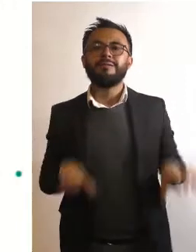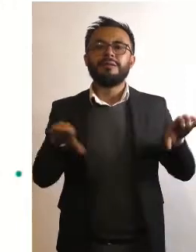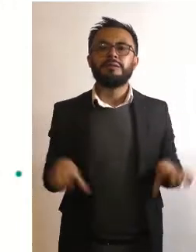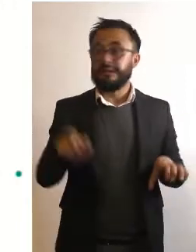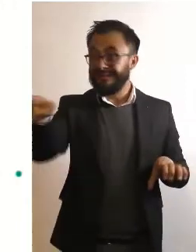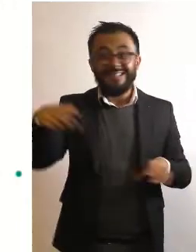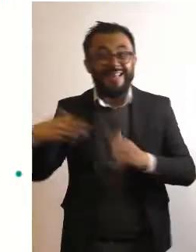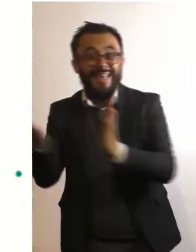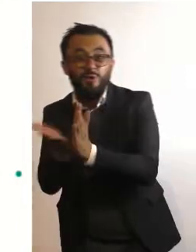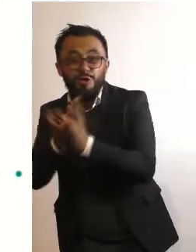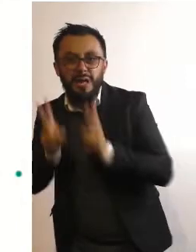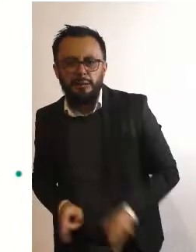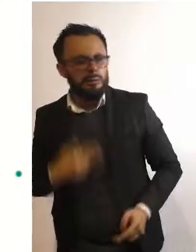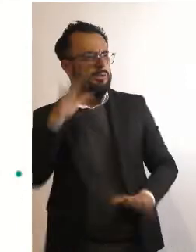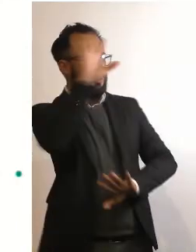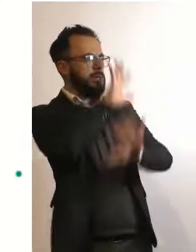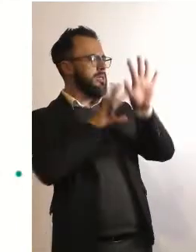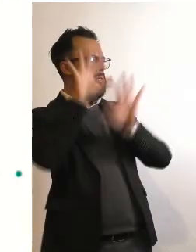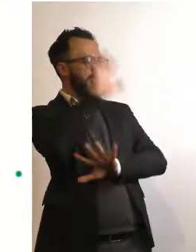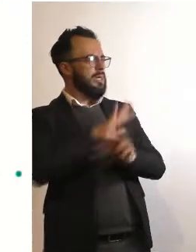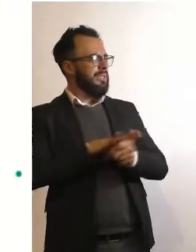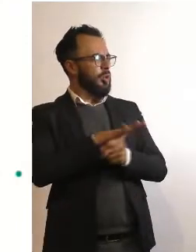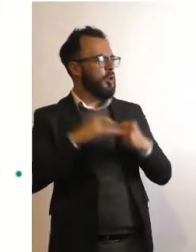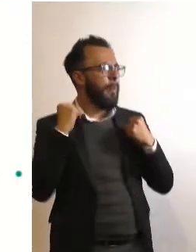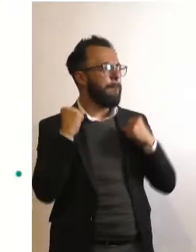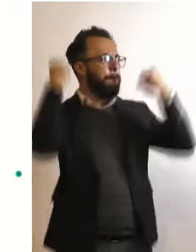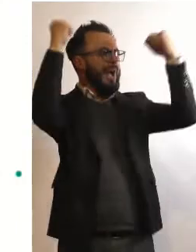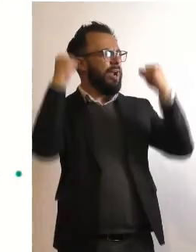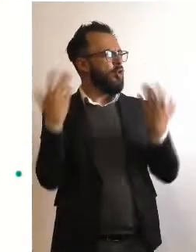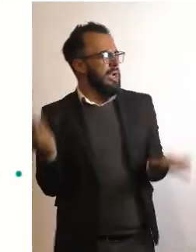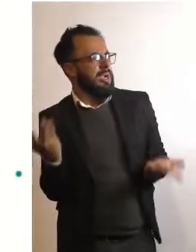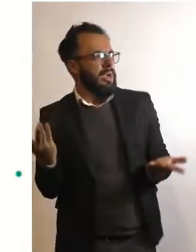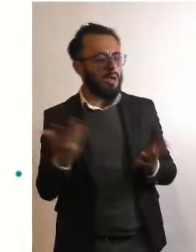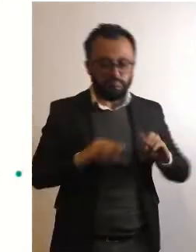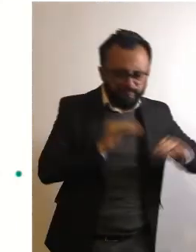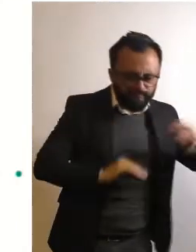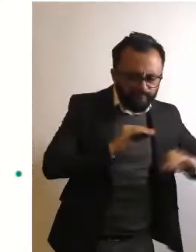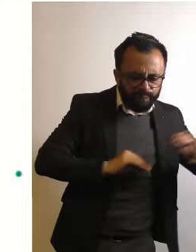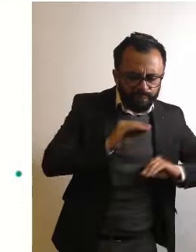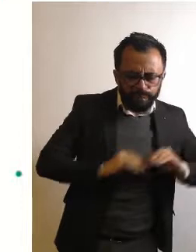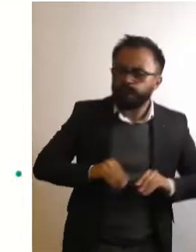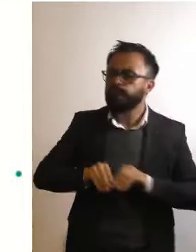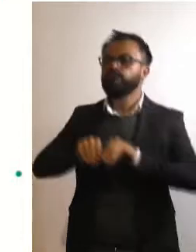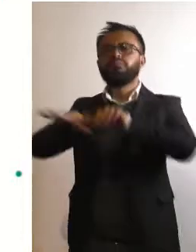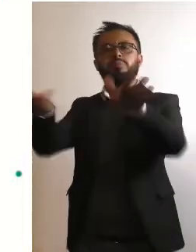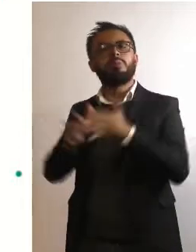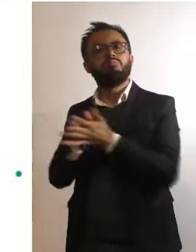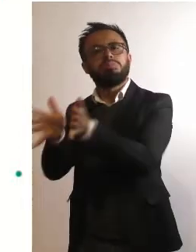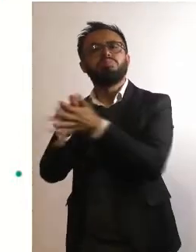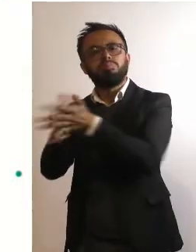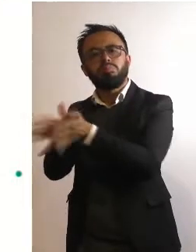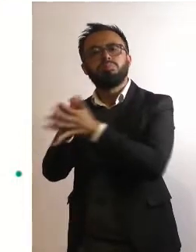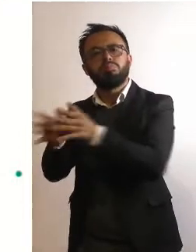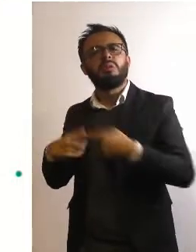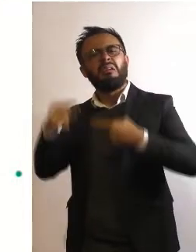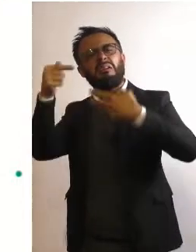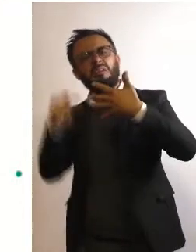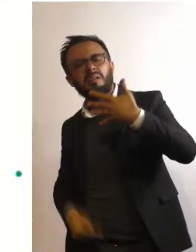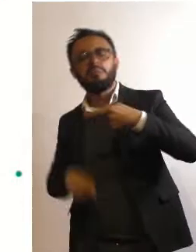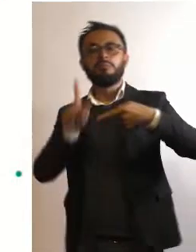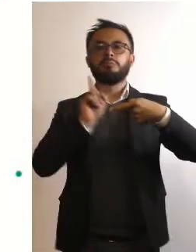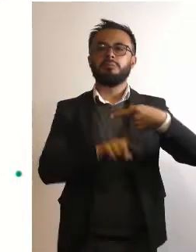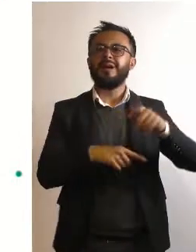de la Constitución, acerca de los derechos y los deberes, y es así como se